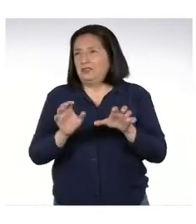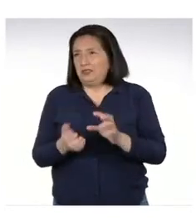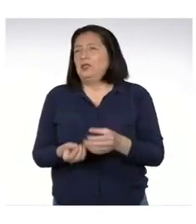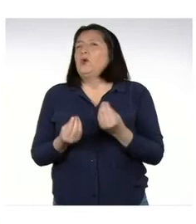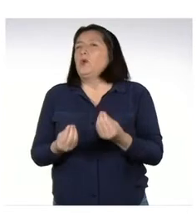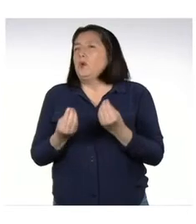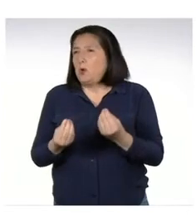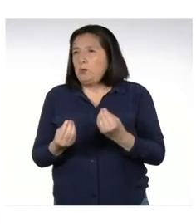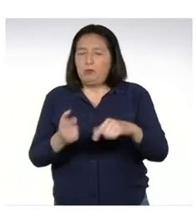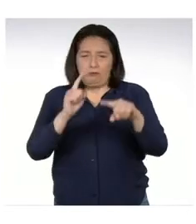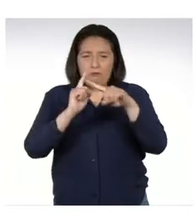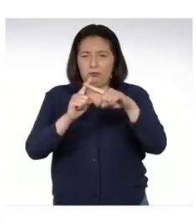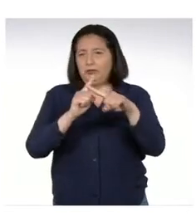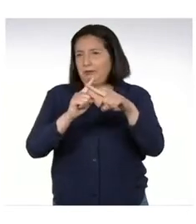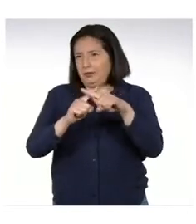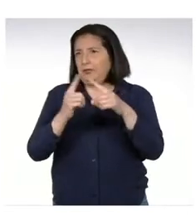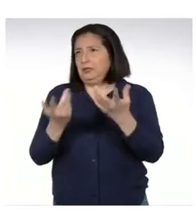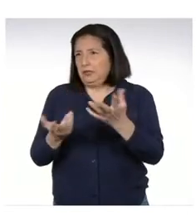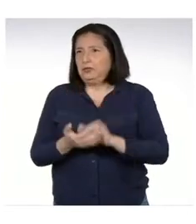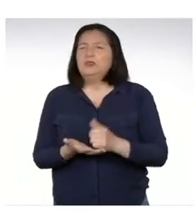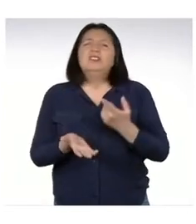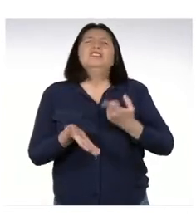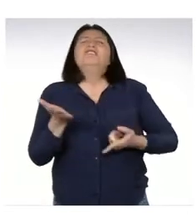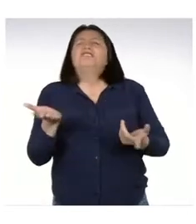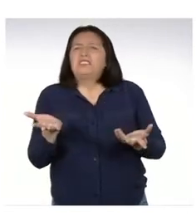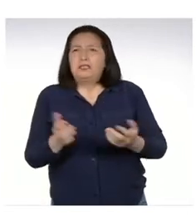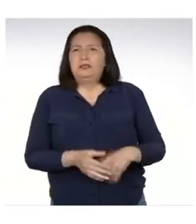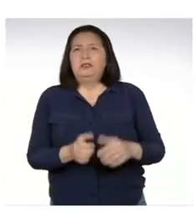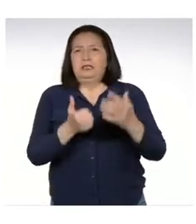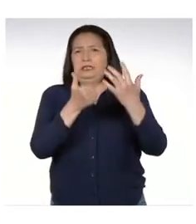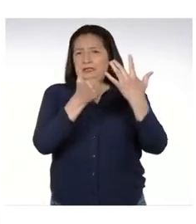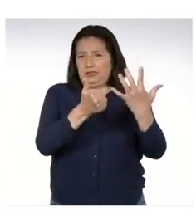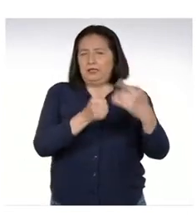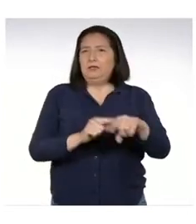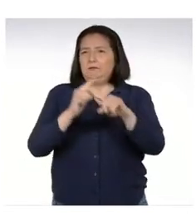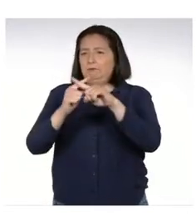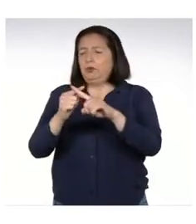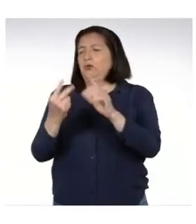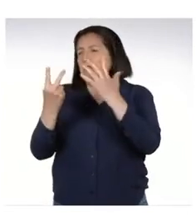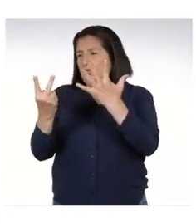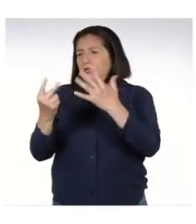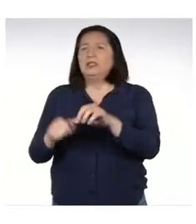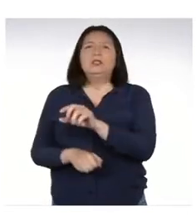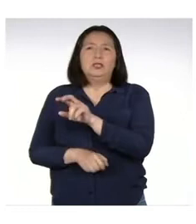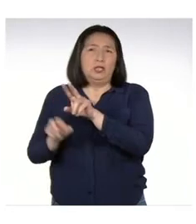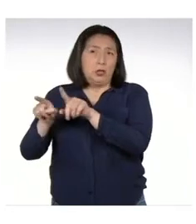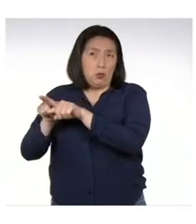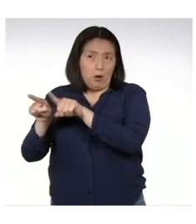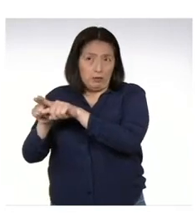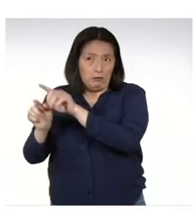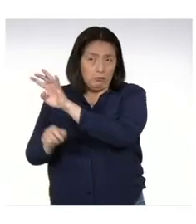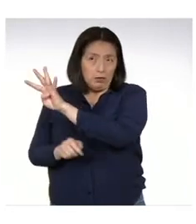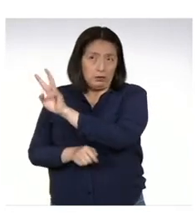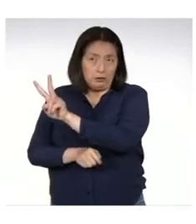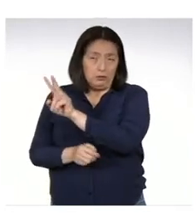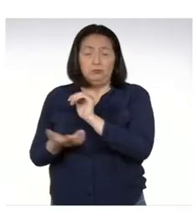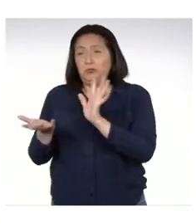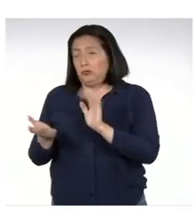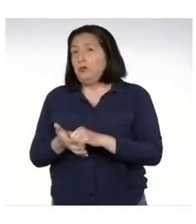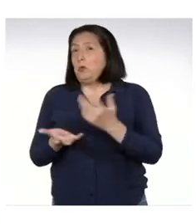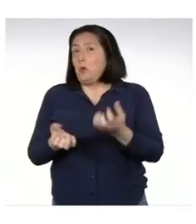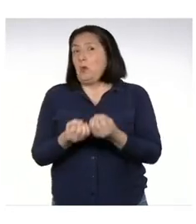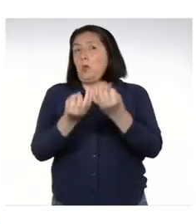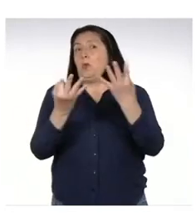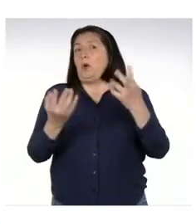también mediante la multiplicación. Es decir, 6 por 7 es igual a 42. Diego al final